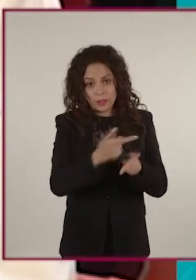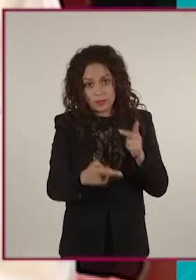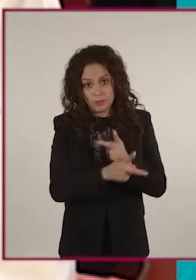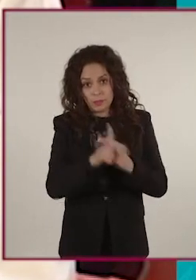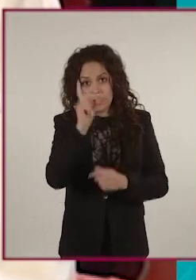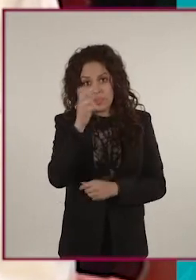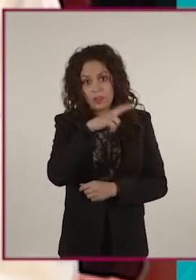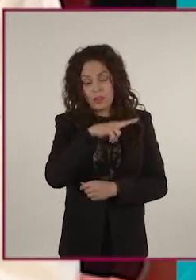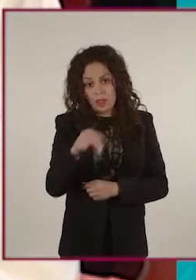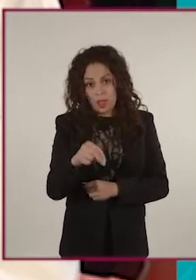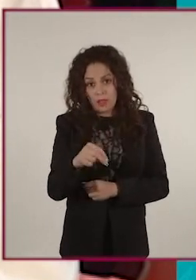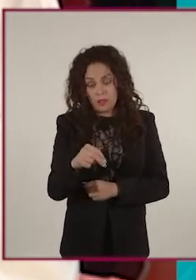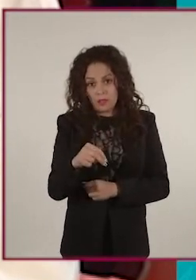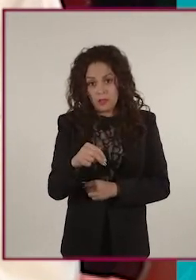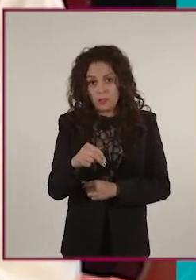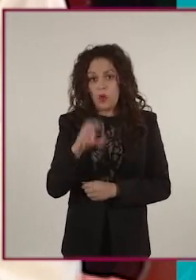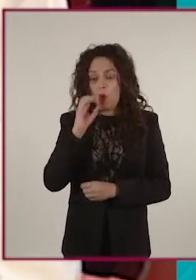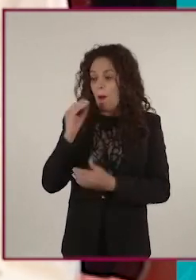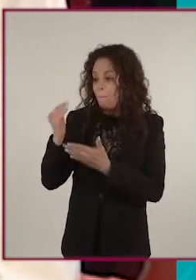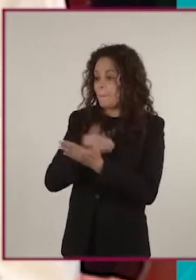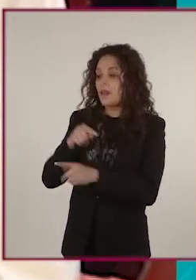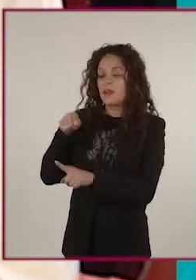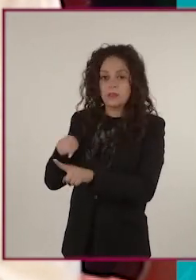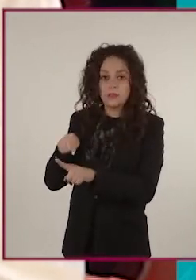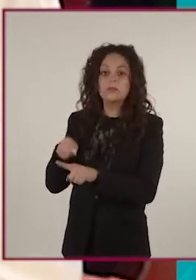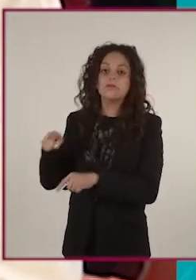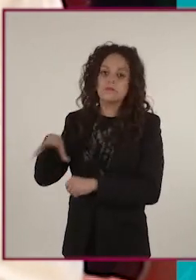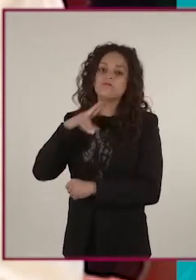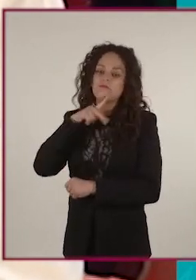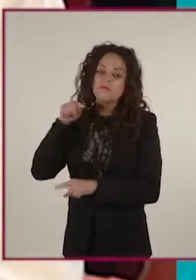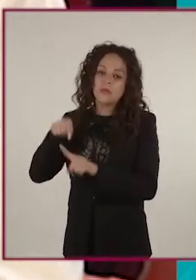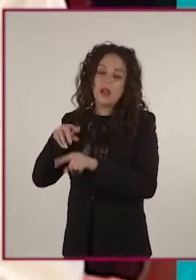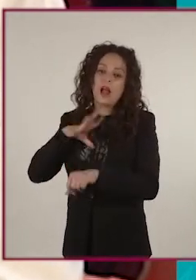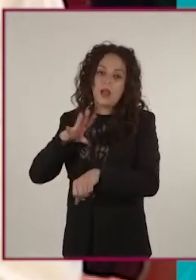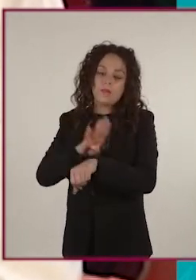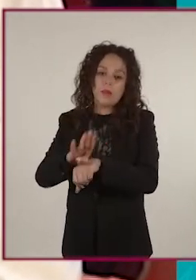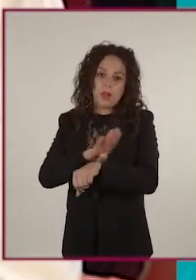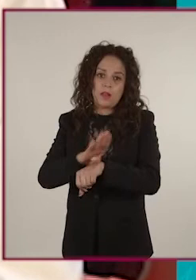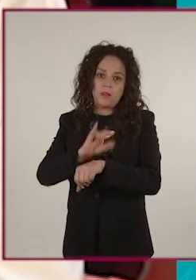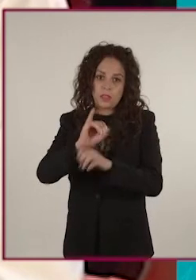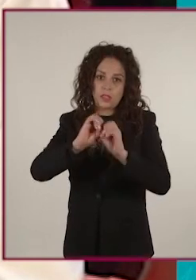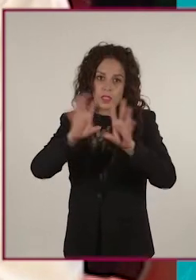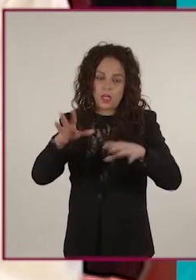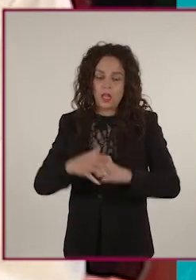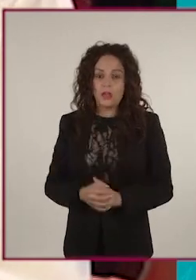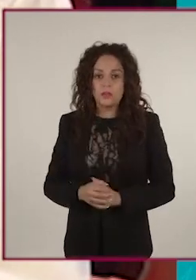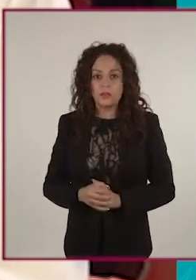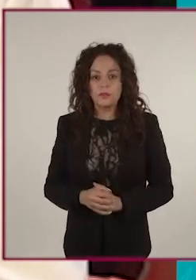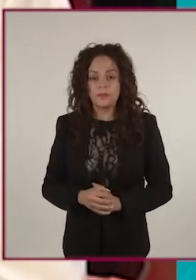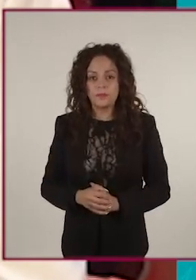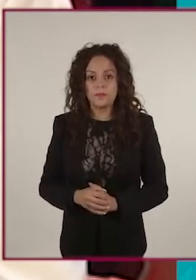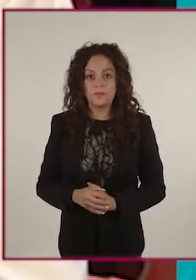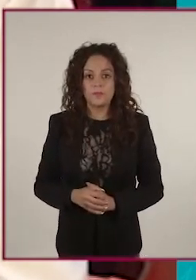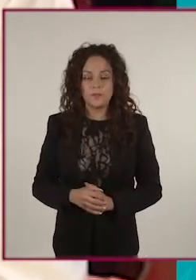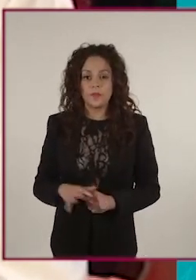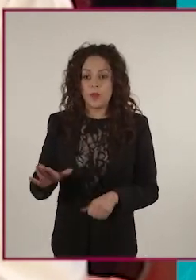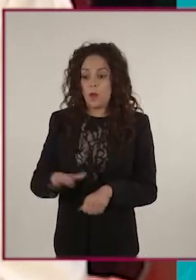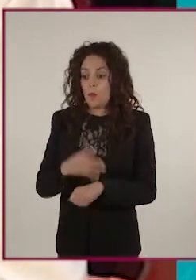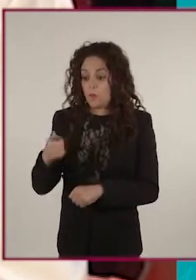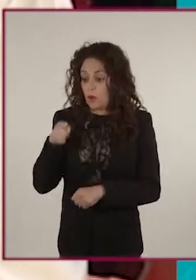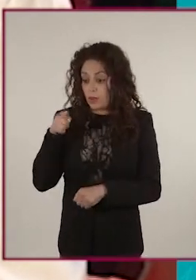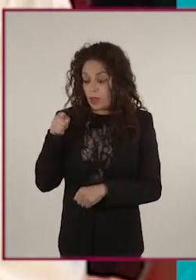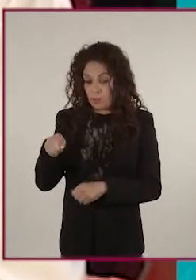más en el ambiente, menos en el ambiente, pues eso trae un beneficio, ¿no? Independientemente de que aquellos que